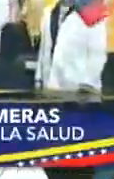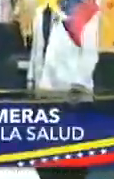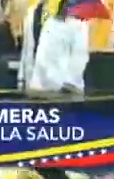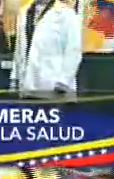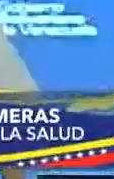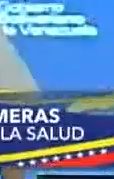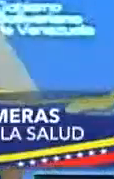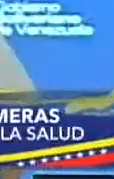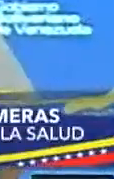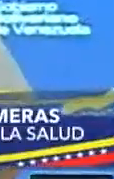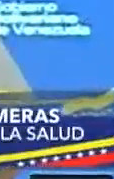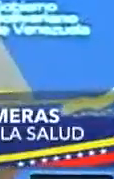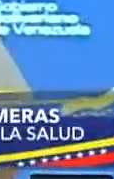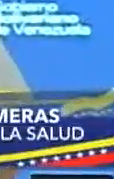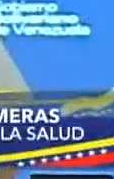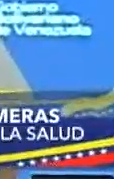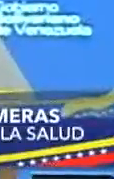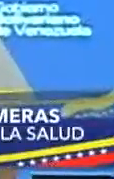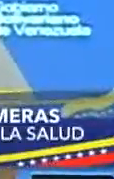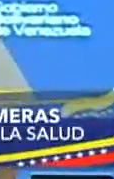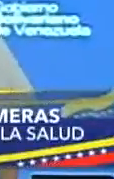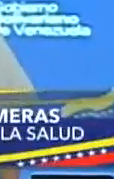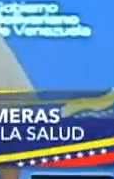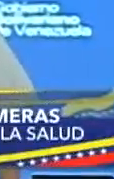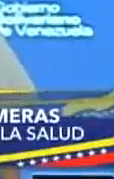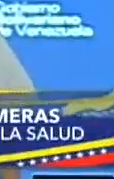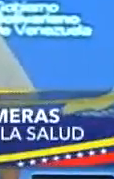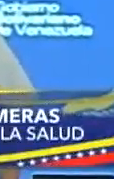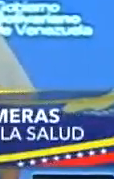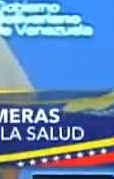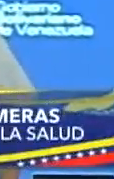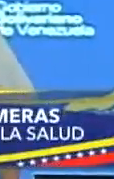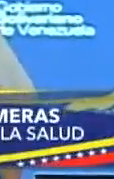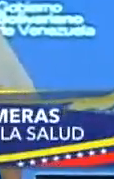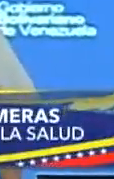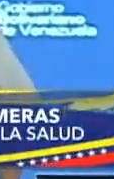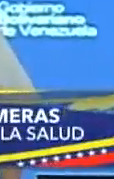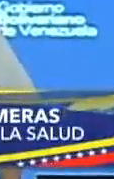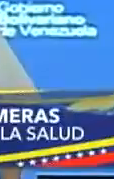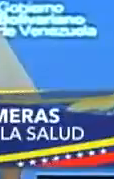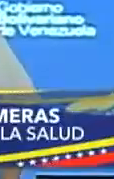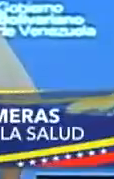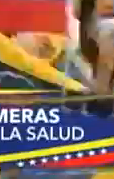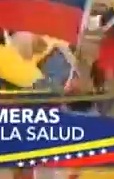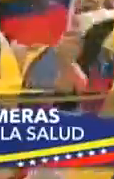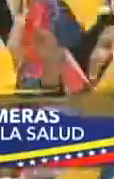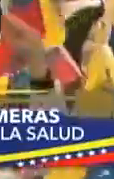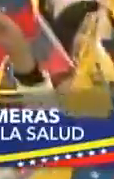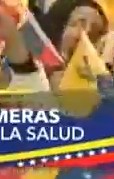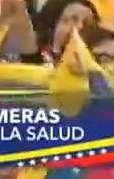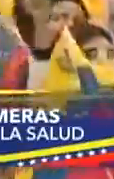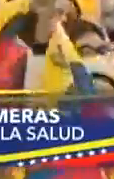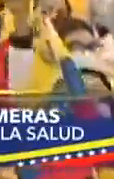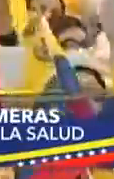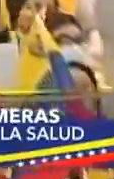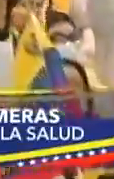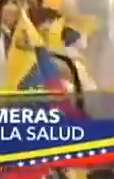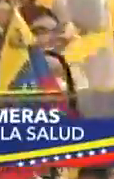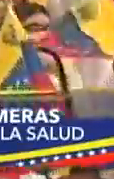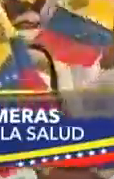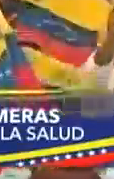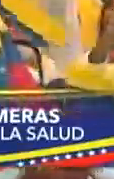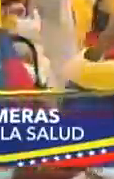exitosas políticas sanitarias y epidemiológicas que se han aplicado en Venezuela, así como el seguimiento del plan de acción, prevención y control del